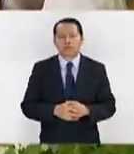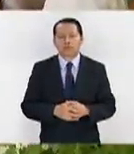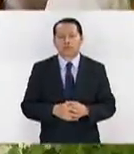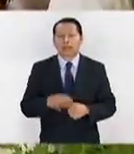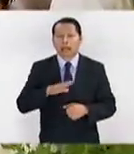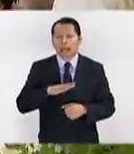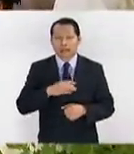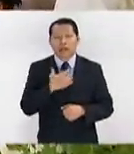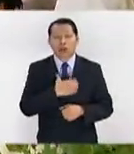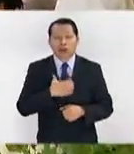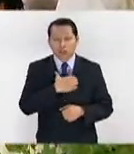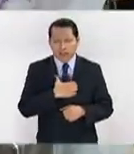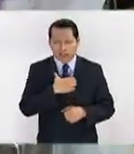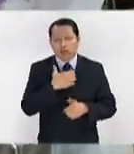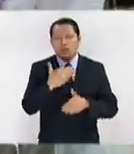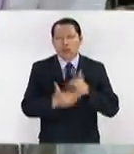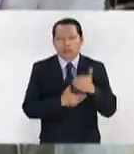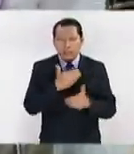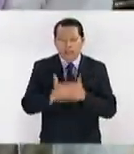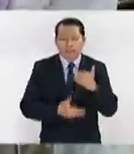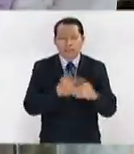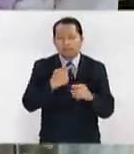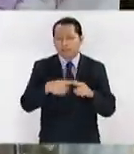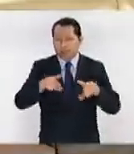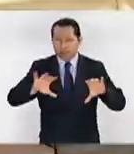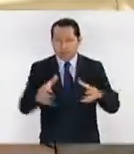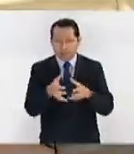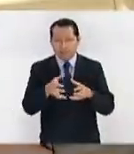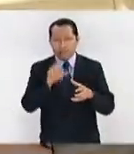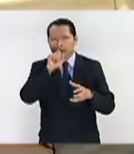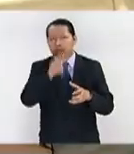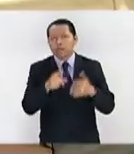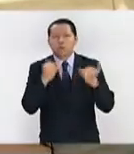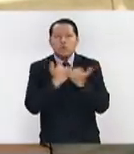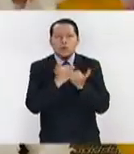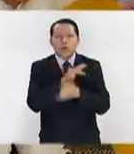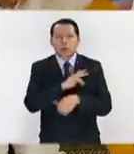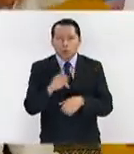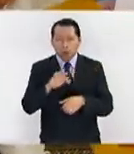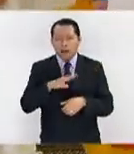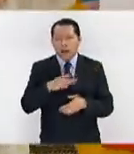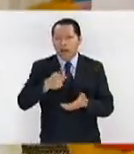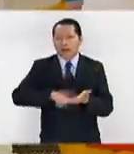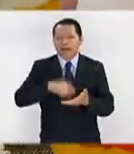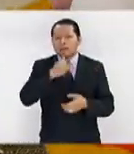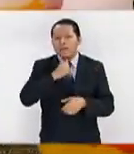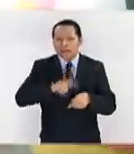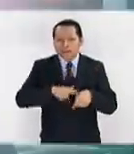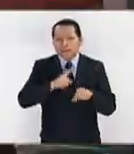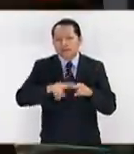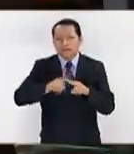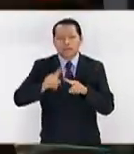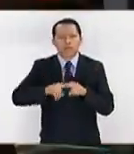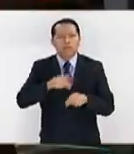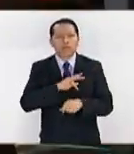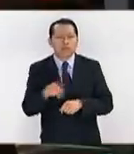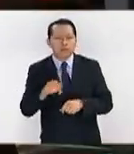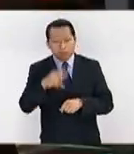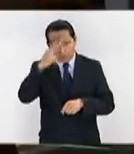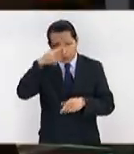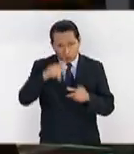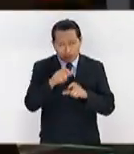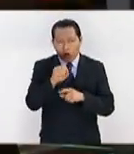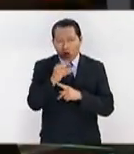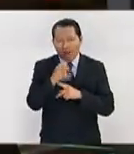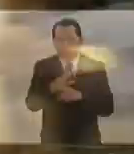La alegría, el servicio y la comunidad son los principios que mantienen el Festival de Guru Ramdas vivo. Para México al Día,